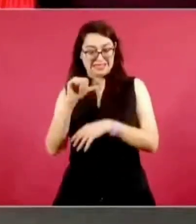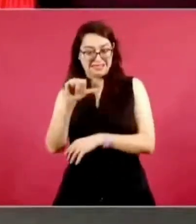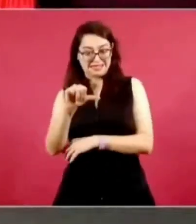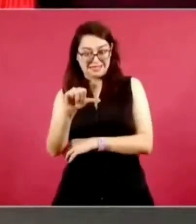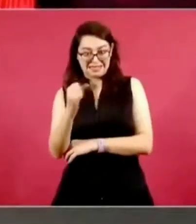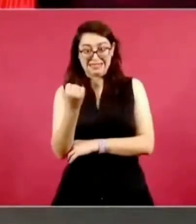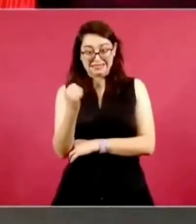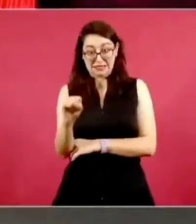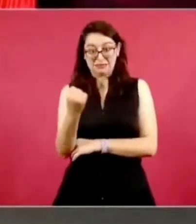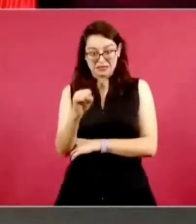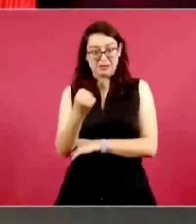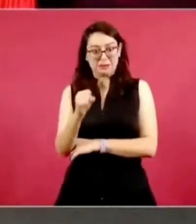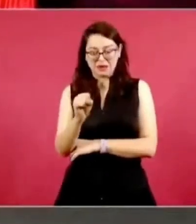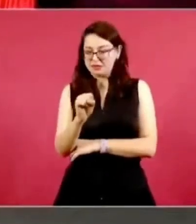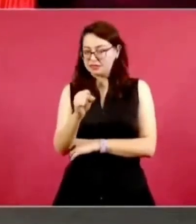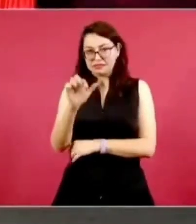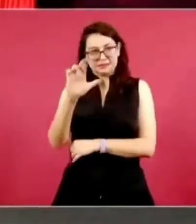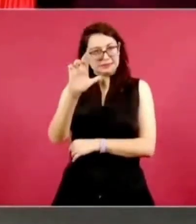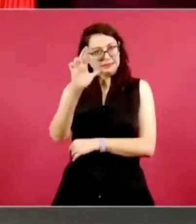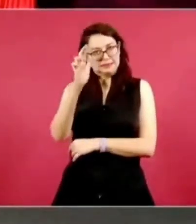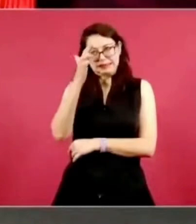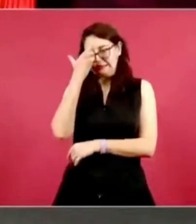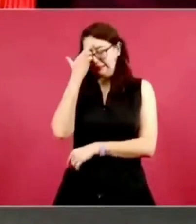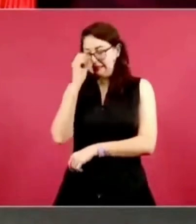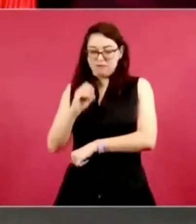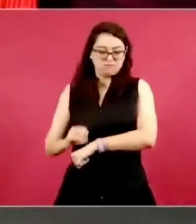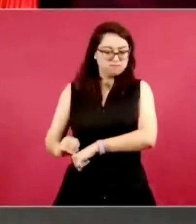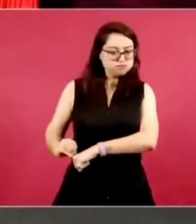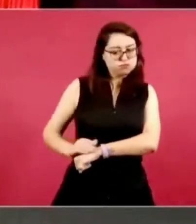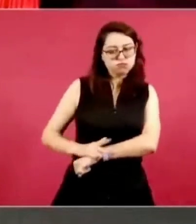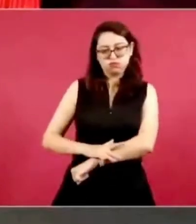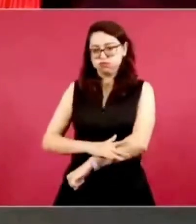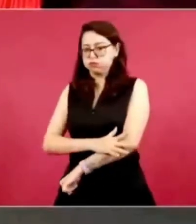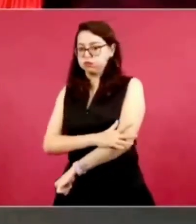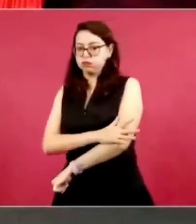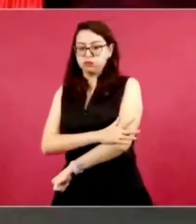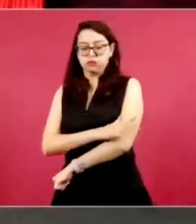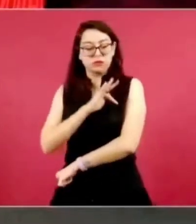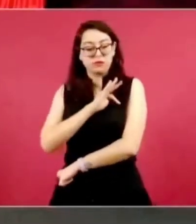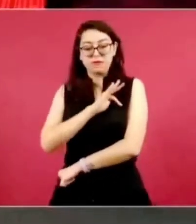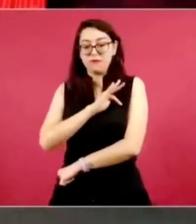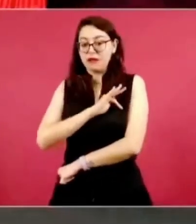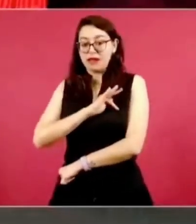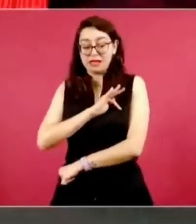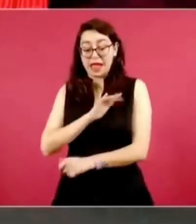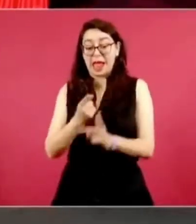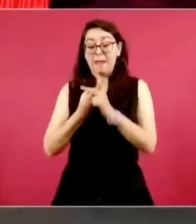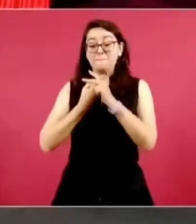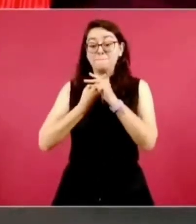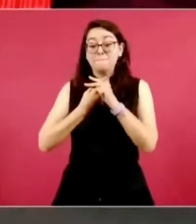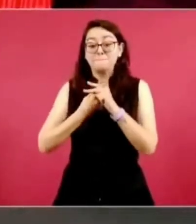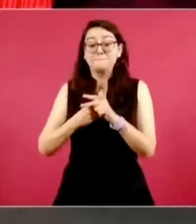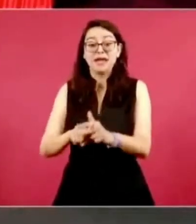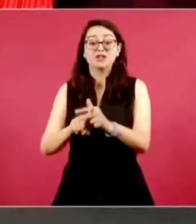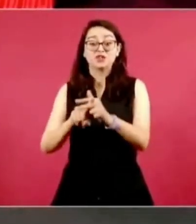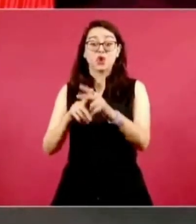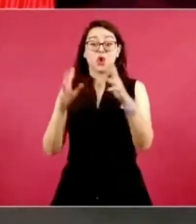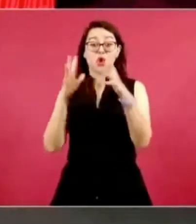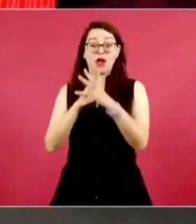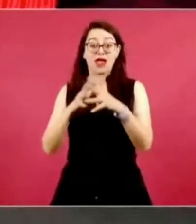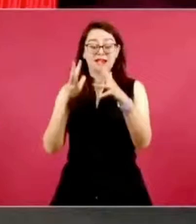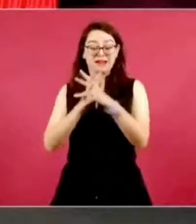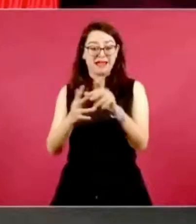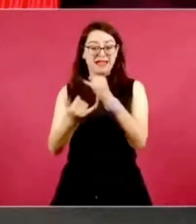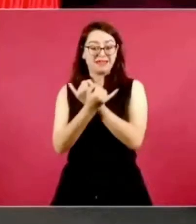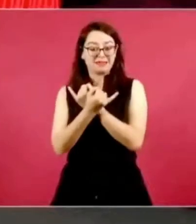del grito, y no la de la consumación de la independencia nacional. Ya esto lo hemos